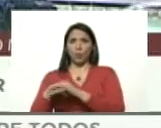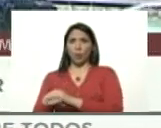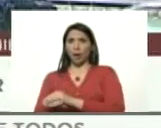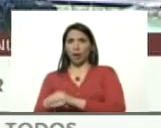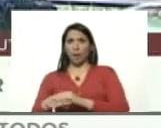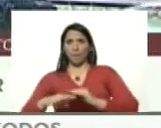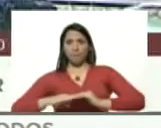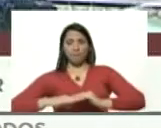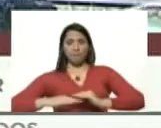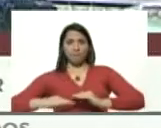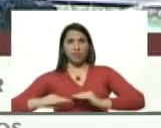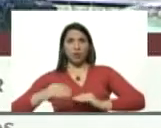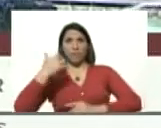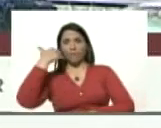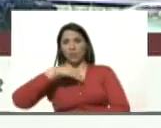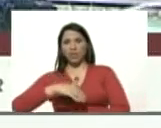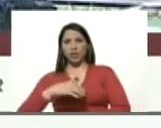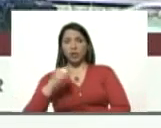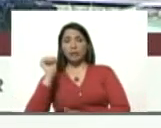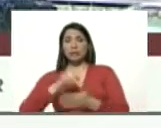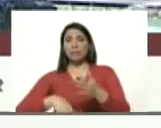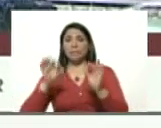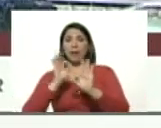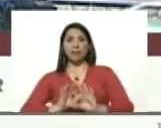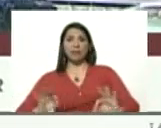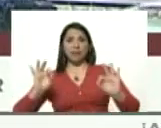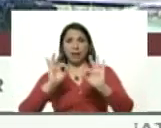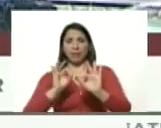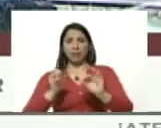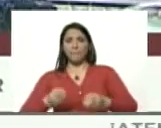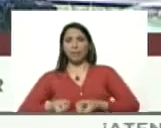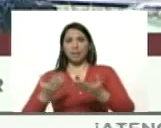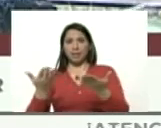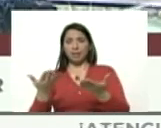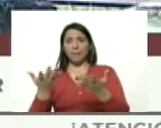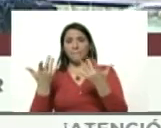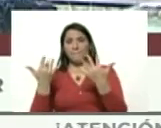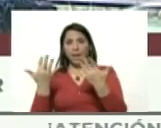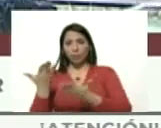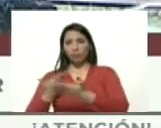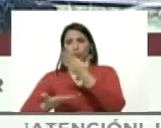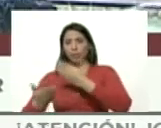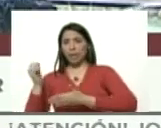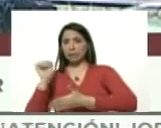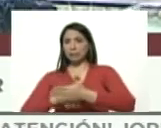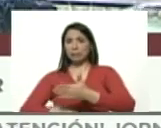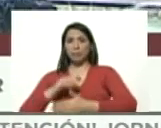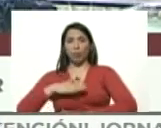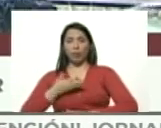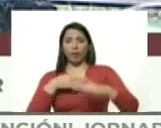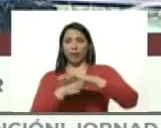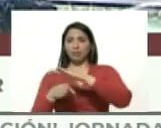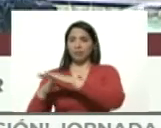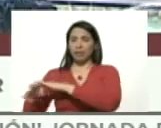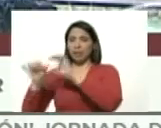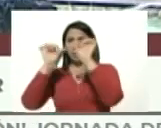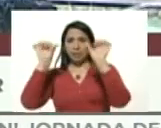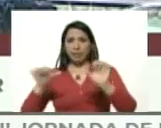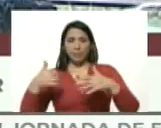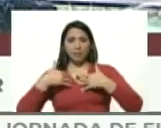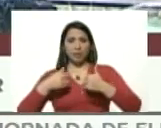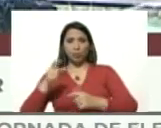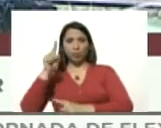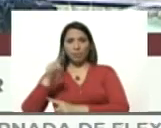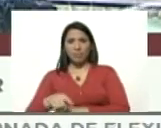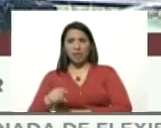frío, sin más nadie que le brinde una mano solidaria, sin poder acceder al sistema de salud y siendo